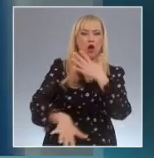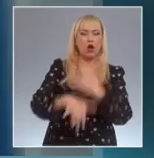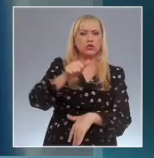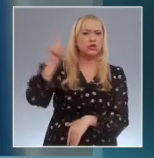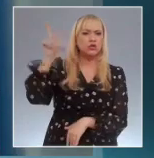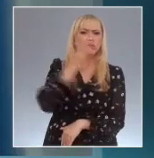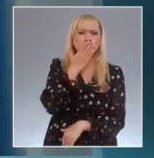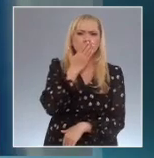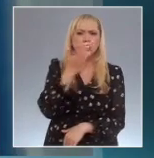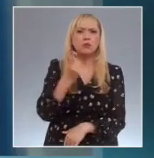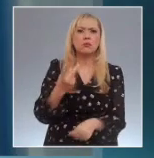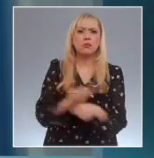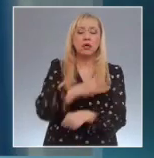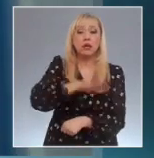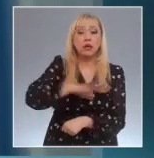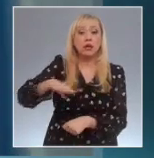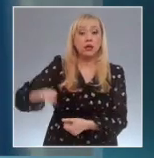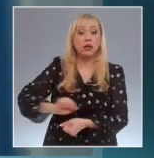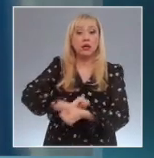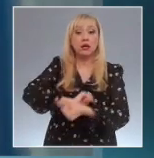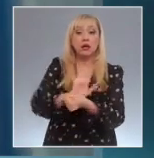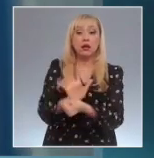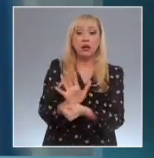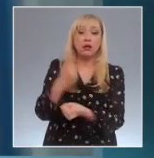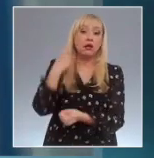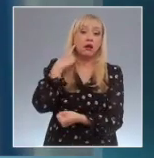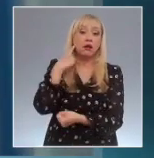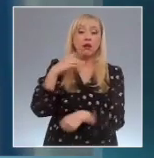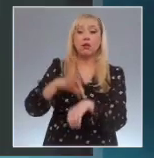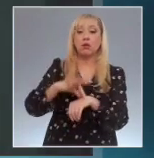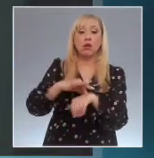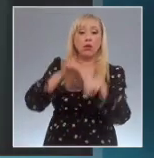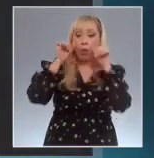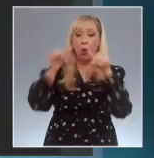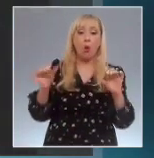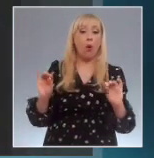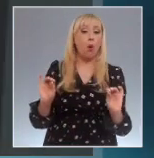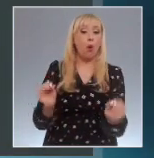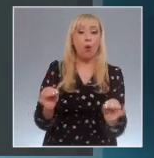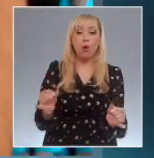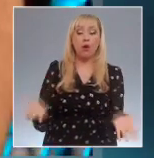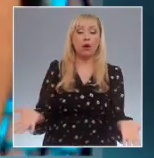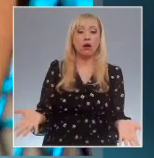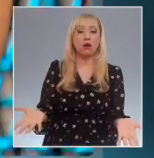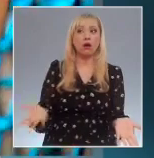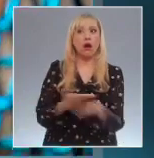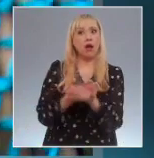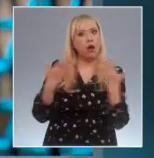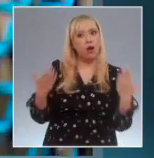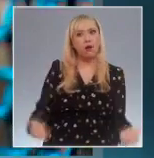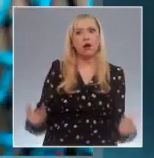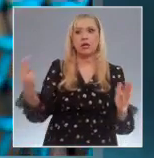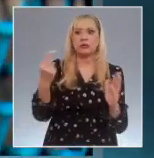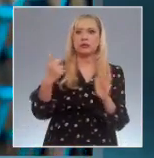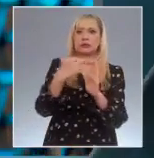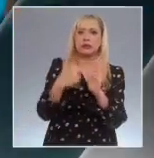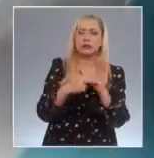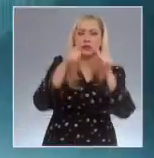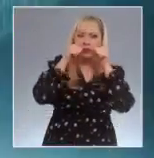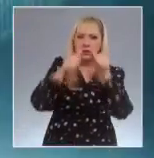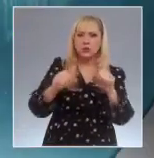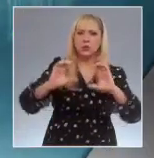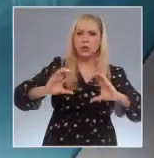por COVID-19 debido a negligencia médica. Se les instó a poner en marcha protocolos de sanidad para salvaguardar a la